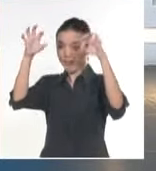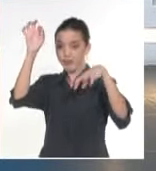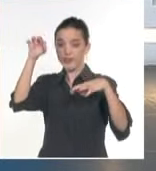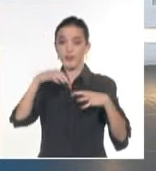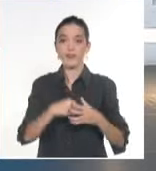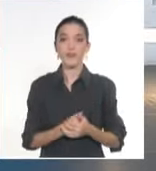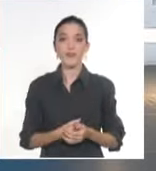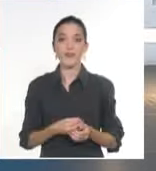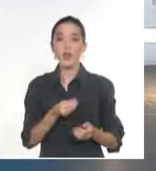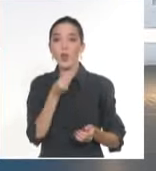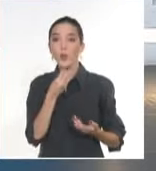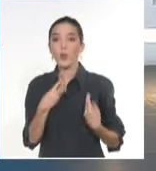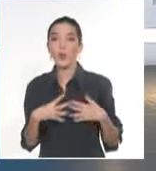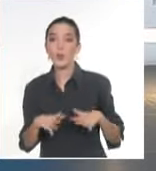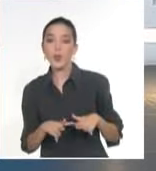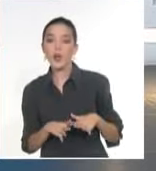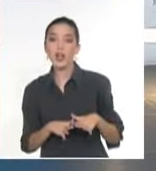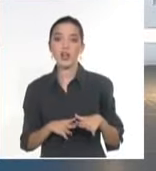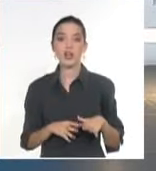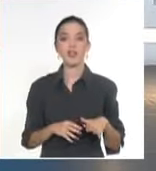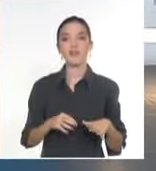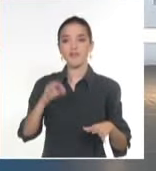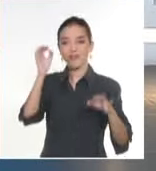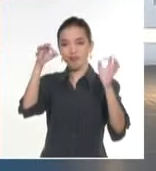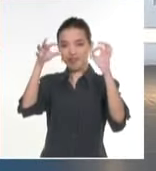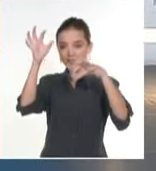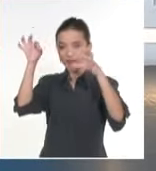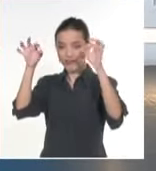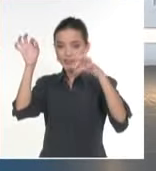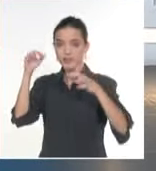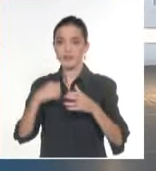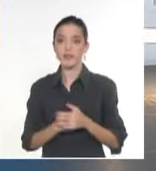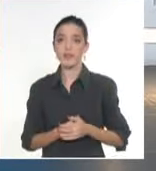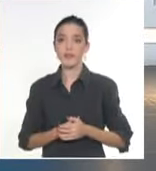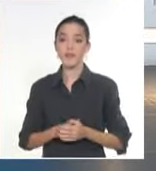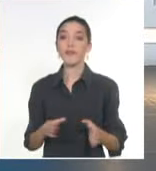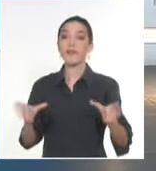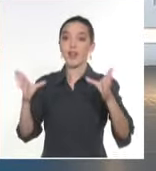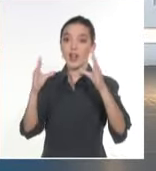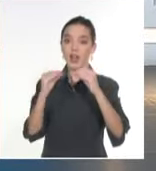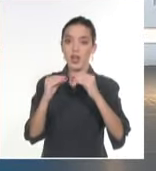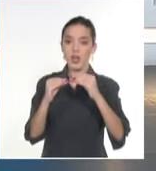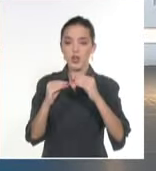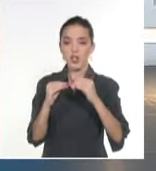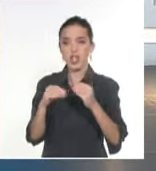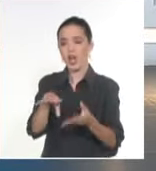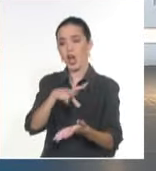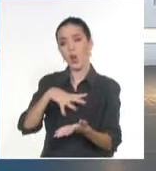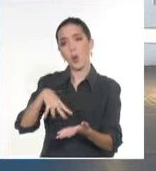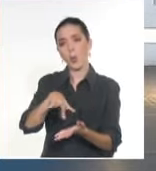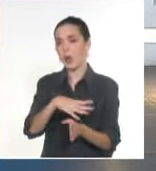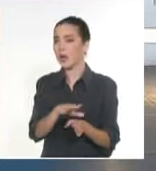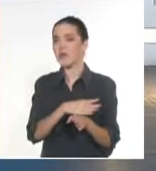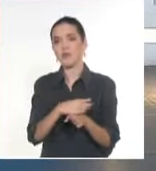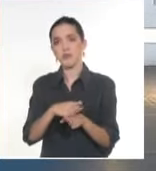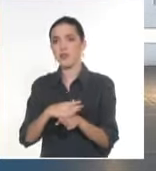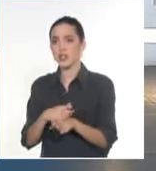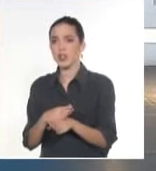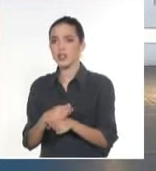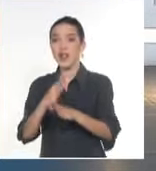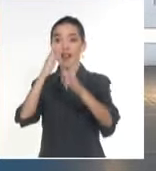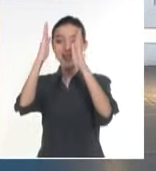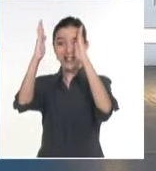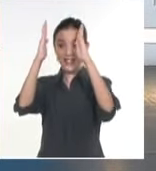precipitaciones producto de la inestabilidad vespertina. Estas lluvias pues pueden extenderse durante horas de la noche en algunas localidades, sobre todo de la parte central del país. En el